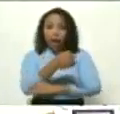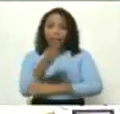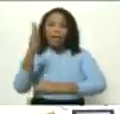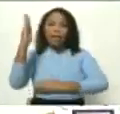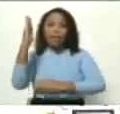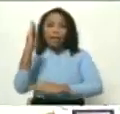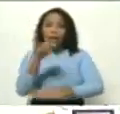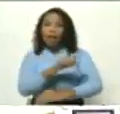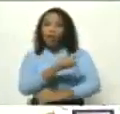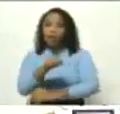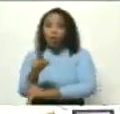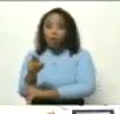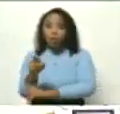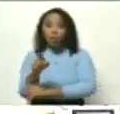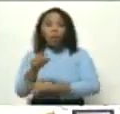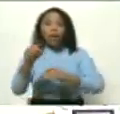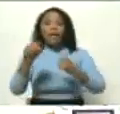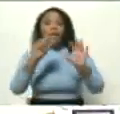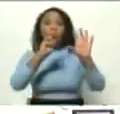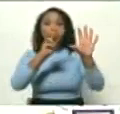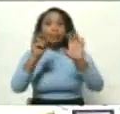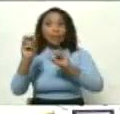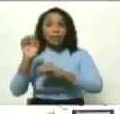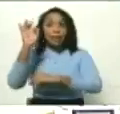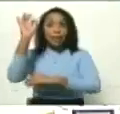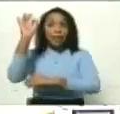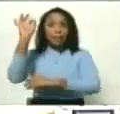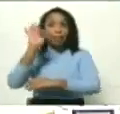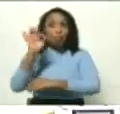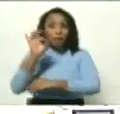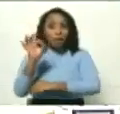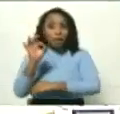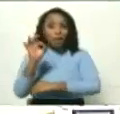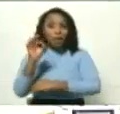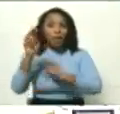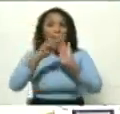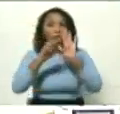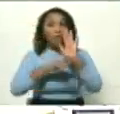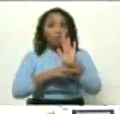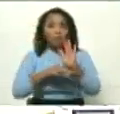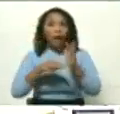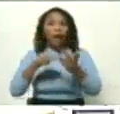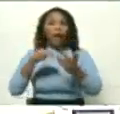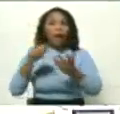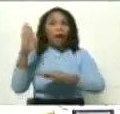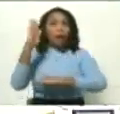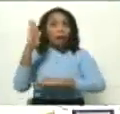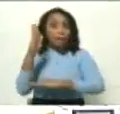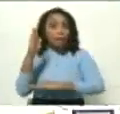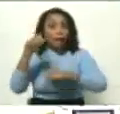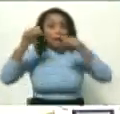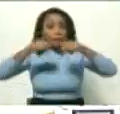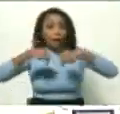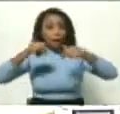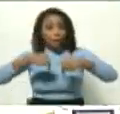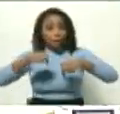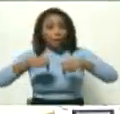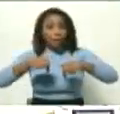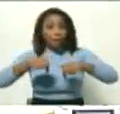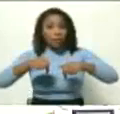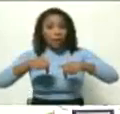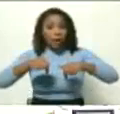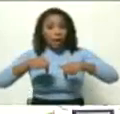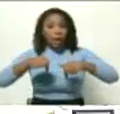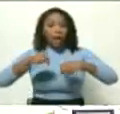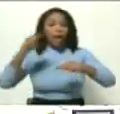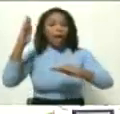cumpla con el 70% del aforo en las iglesias, que aquí particularmente en esta